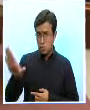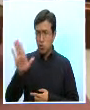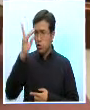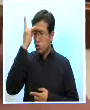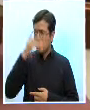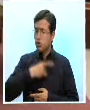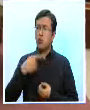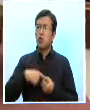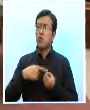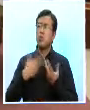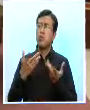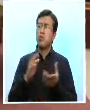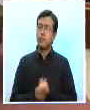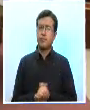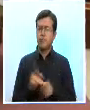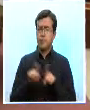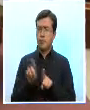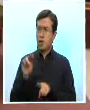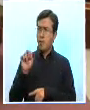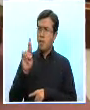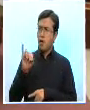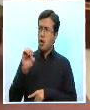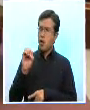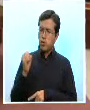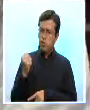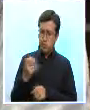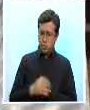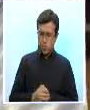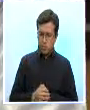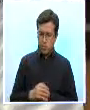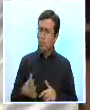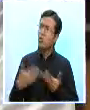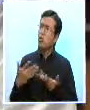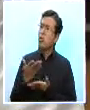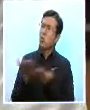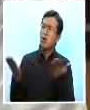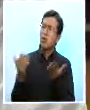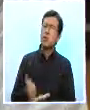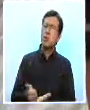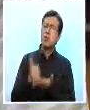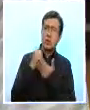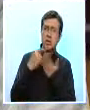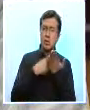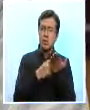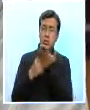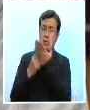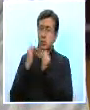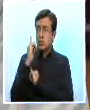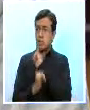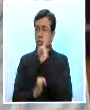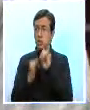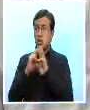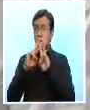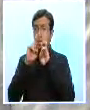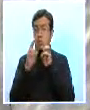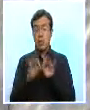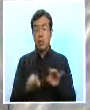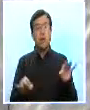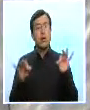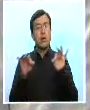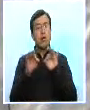y obviamente Eh marius Esto Cómo se o cómo ayuda el debate a nivel internacional sobre la necesidad